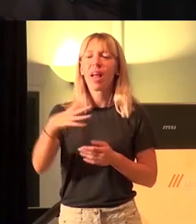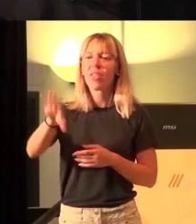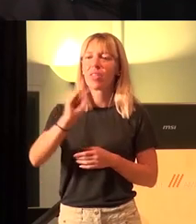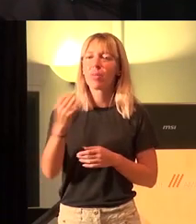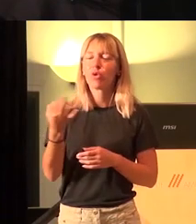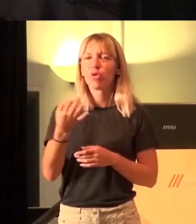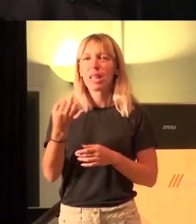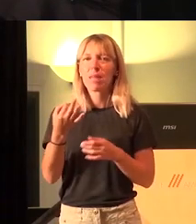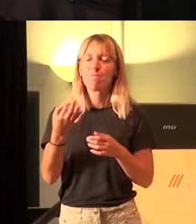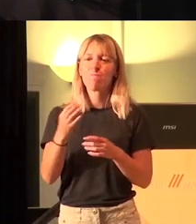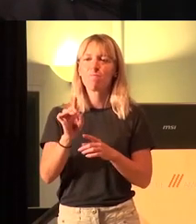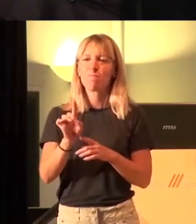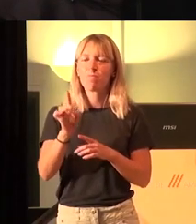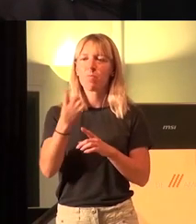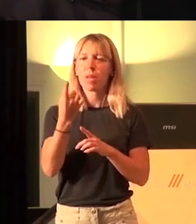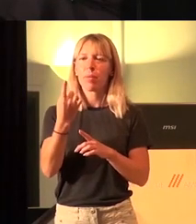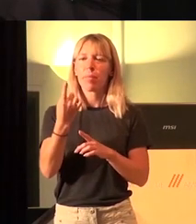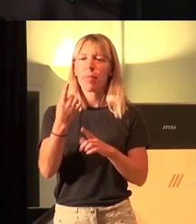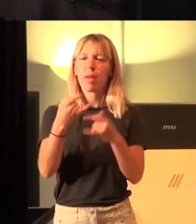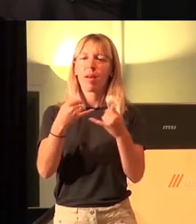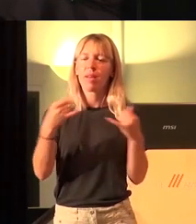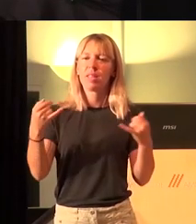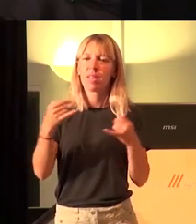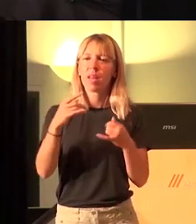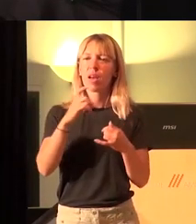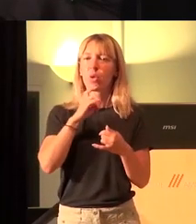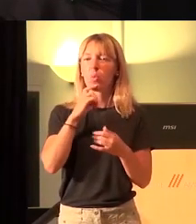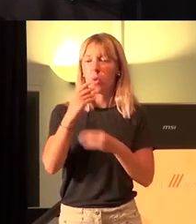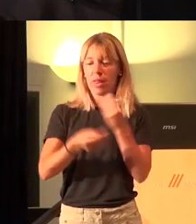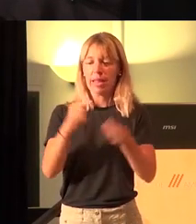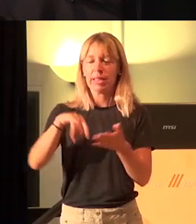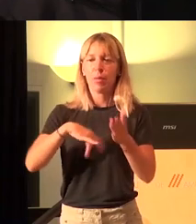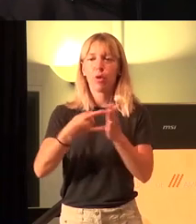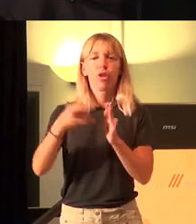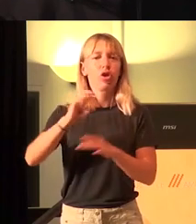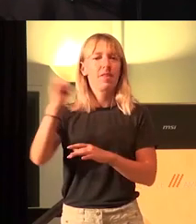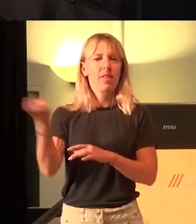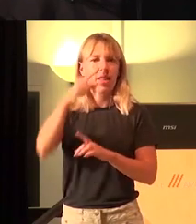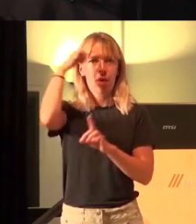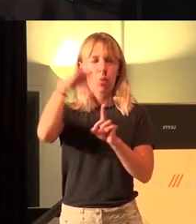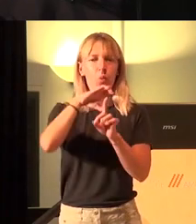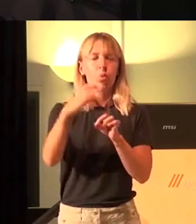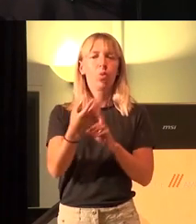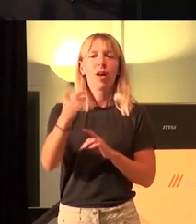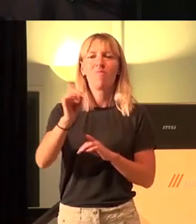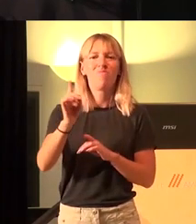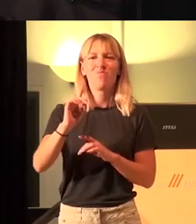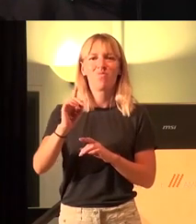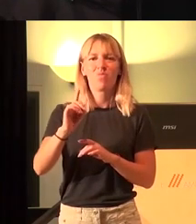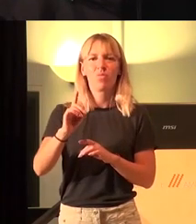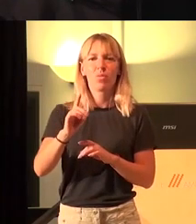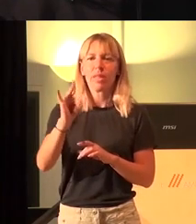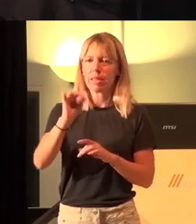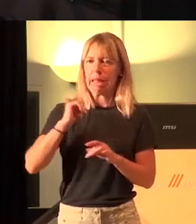Entendemos que poner en primera línea, como se está haciendo desde este proyecto, la diversidad y la cultura nos enriquece a